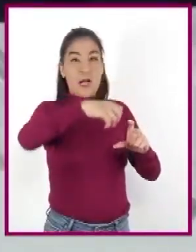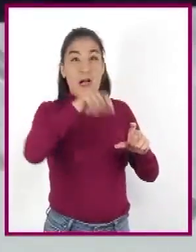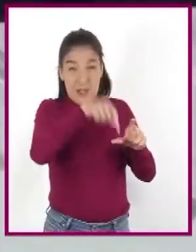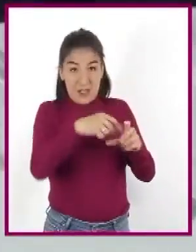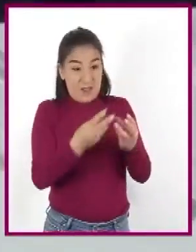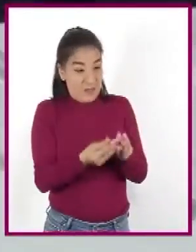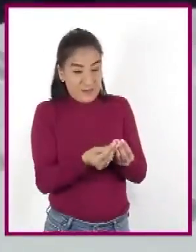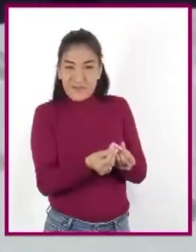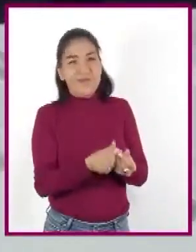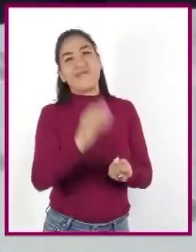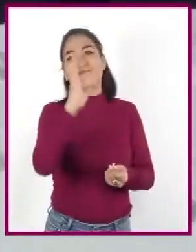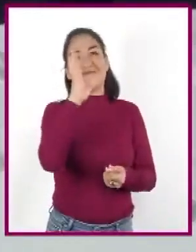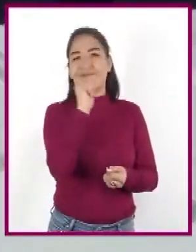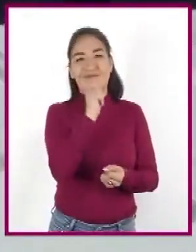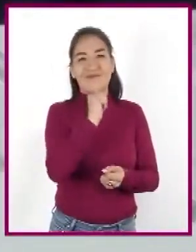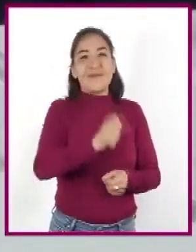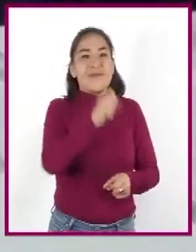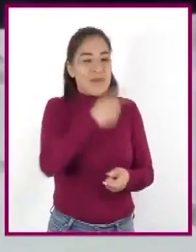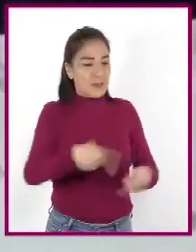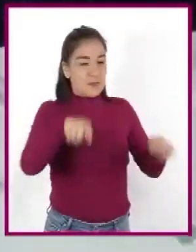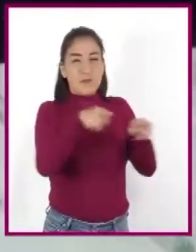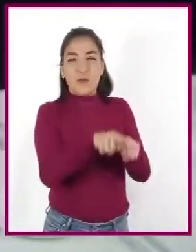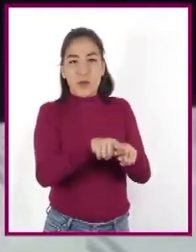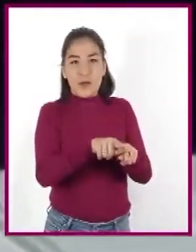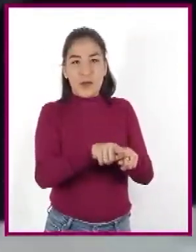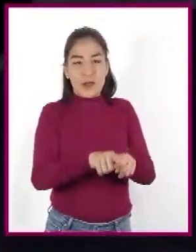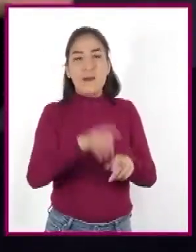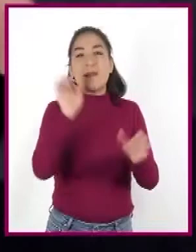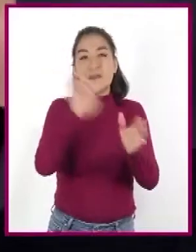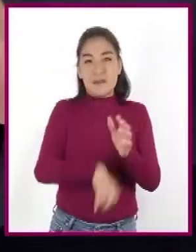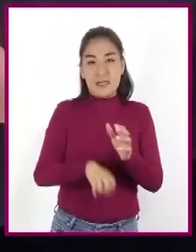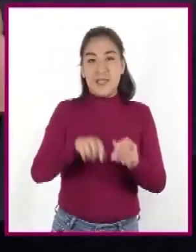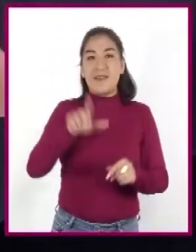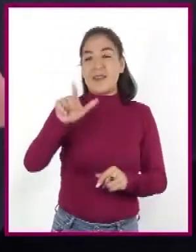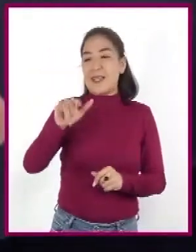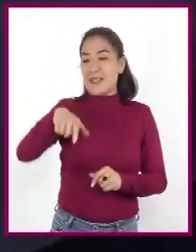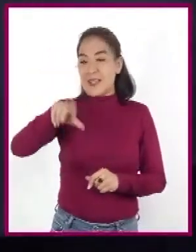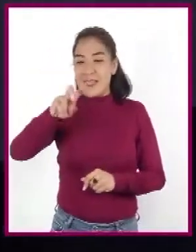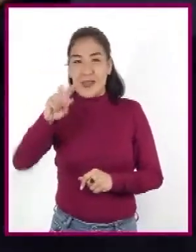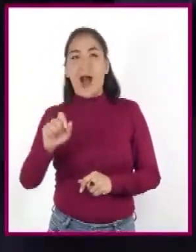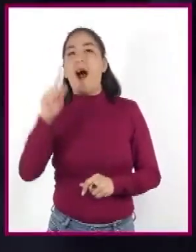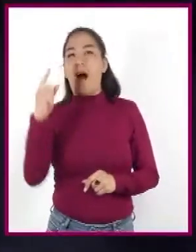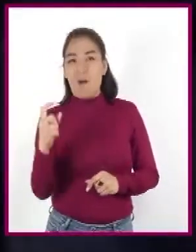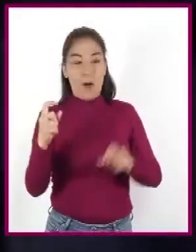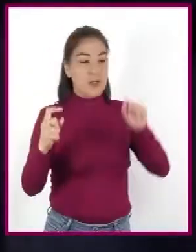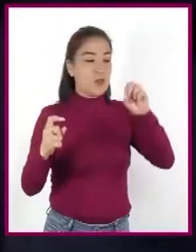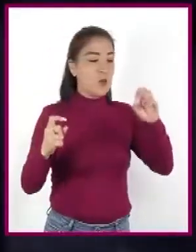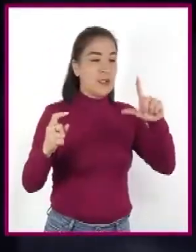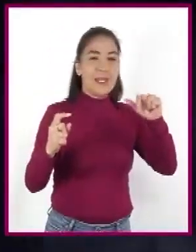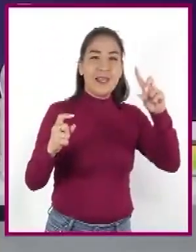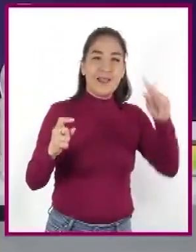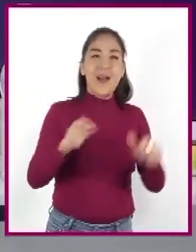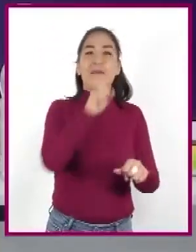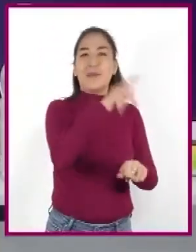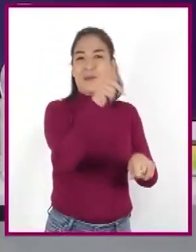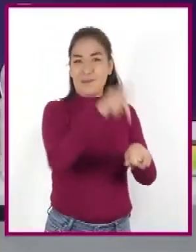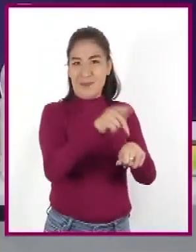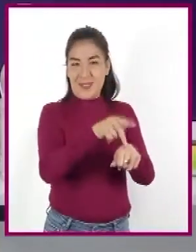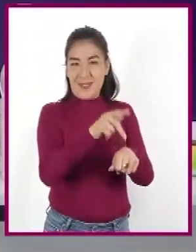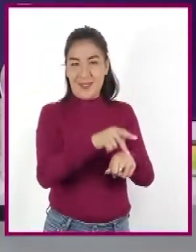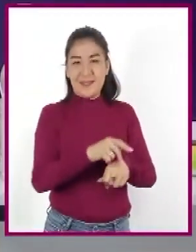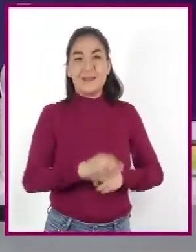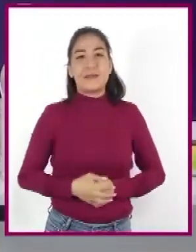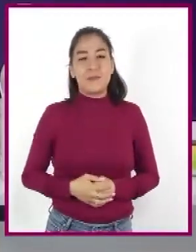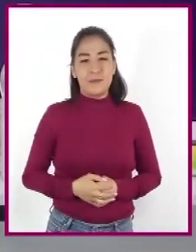que podemos observar una fase líquida y una fase sólida. Aquí está. Sigamos